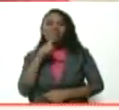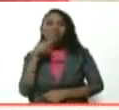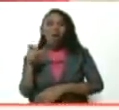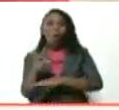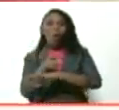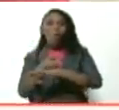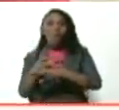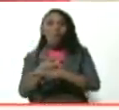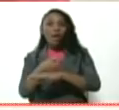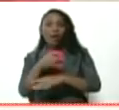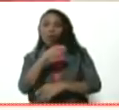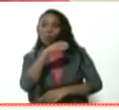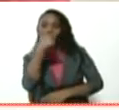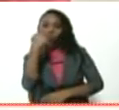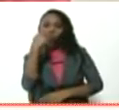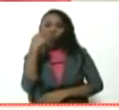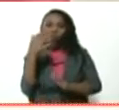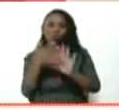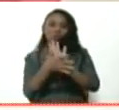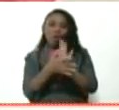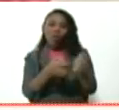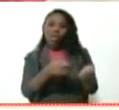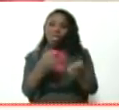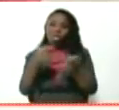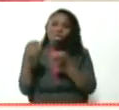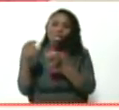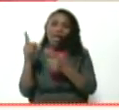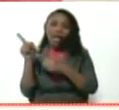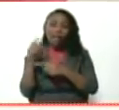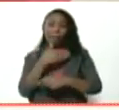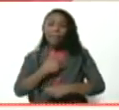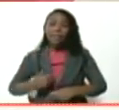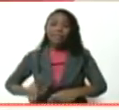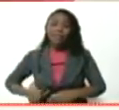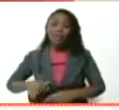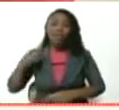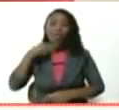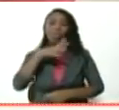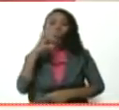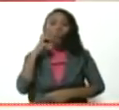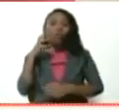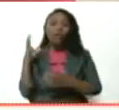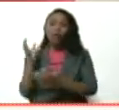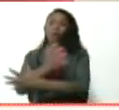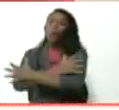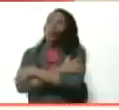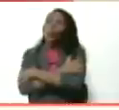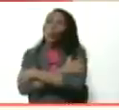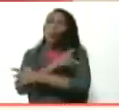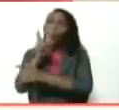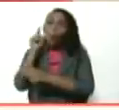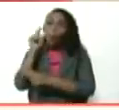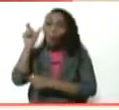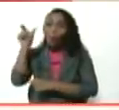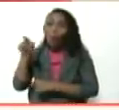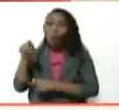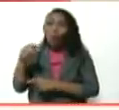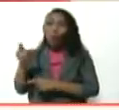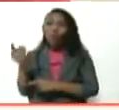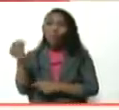narcotráfico. Demostrado, sale el presidente Duque abrazado con un narcotraficante. Y el narcotraficante,